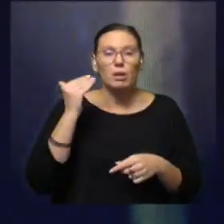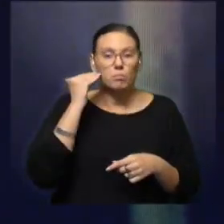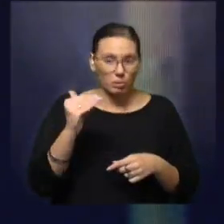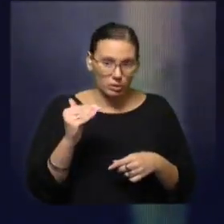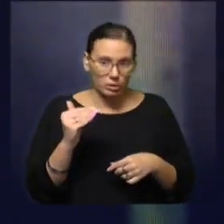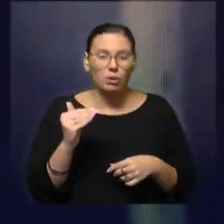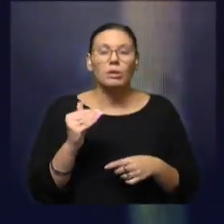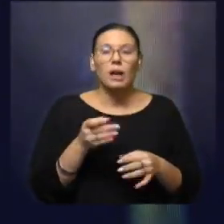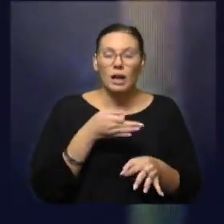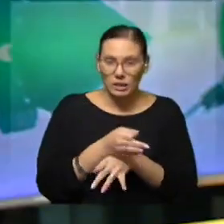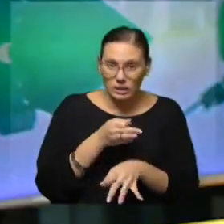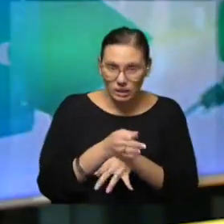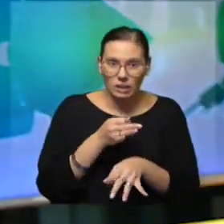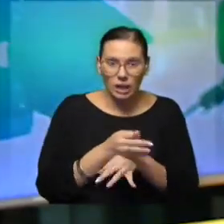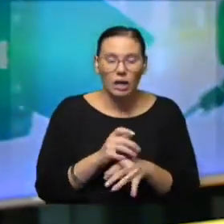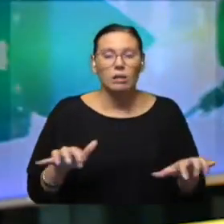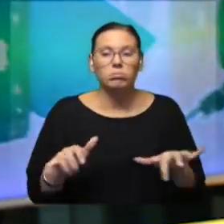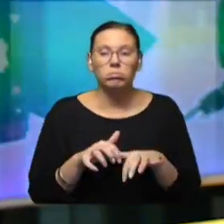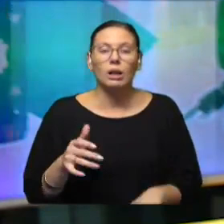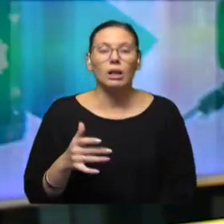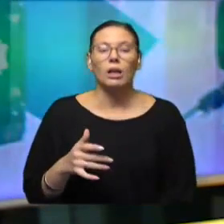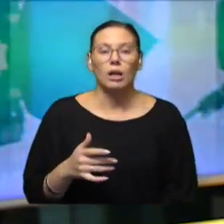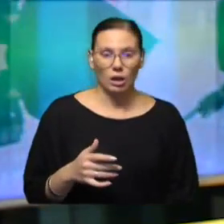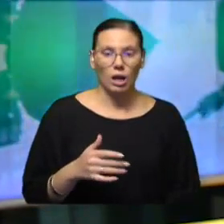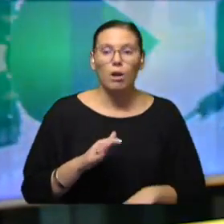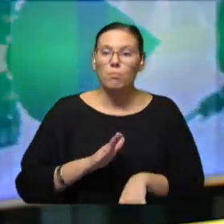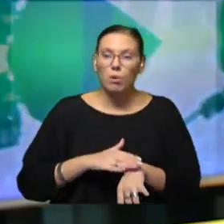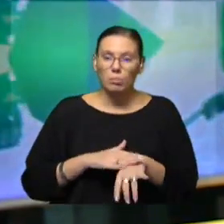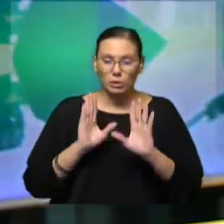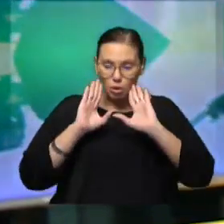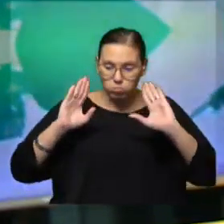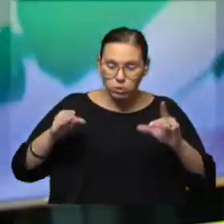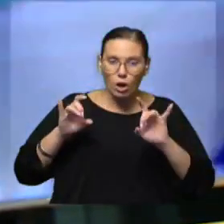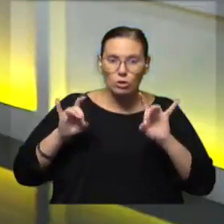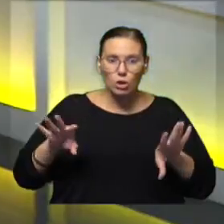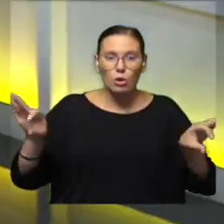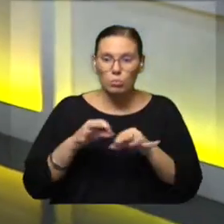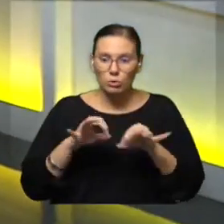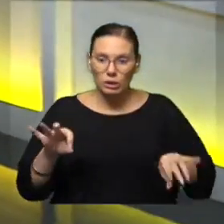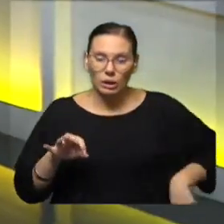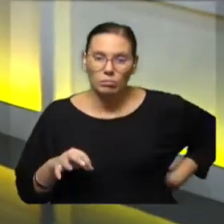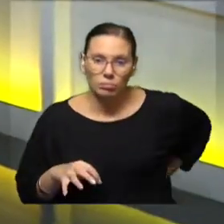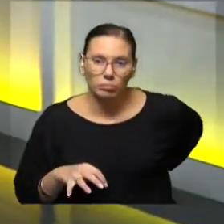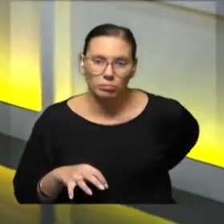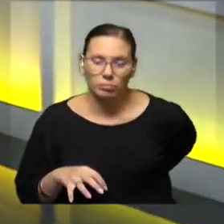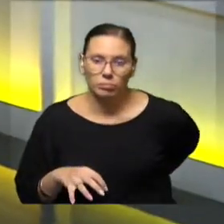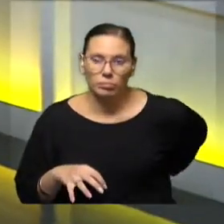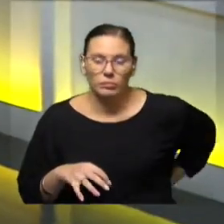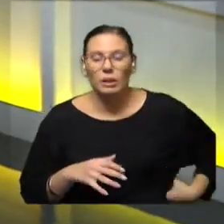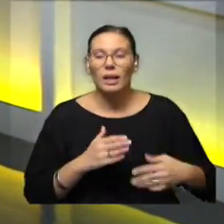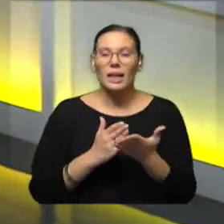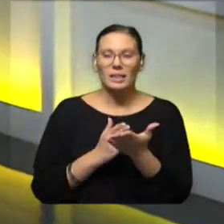¿no? Sí. Das clases, tocas. ¿En qué momento se rumbió todo para decir, solo va a ser la música?